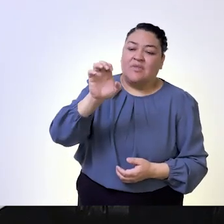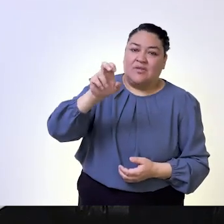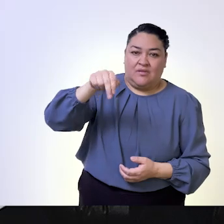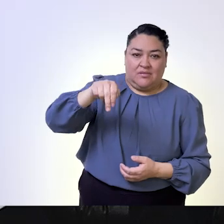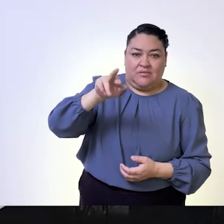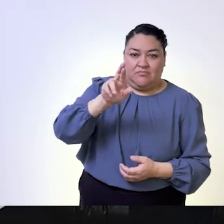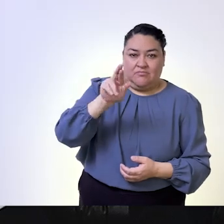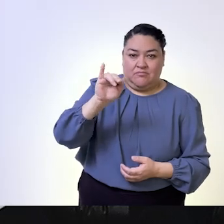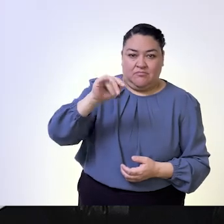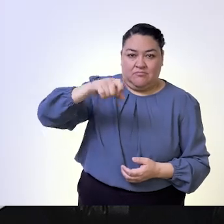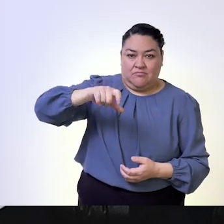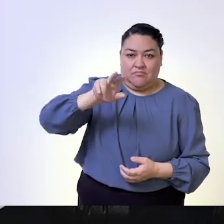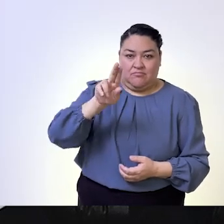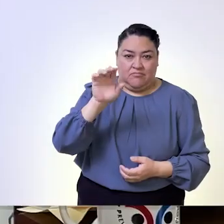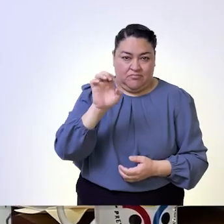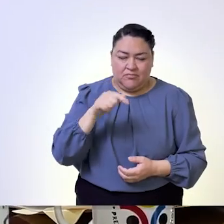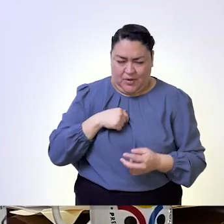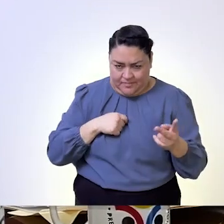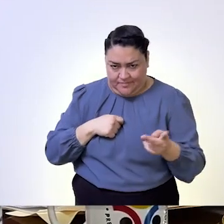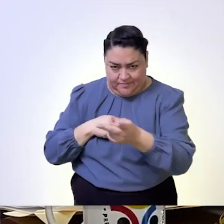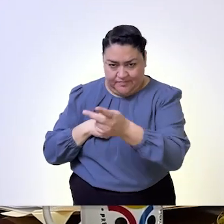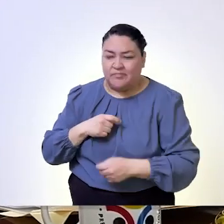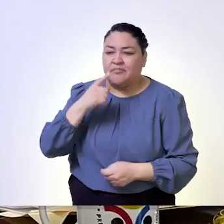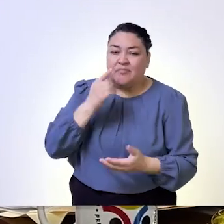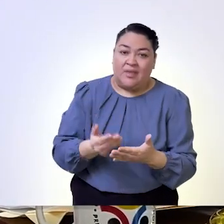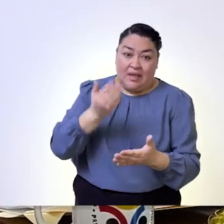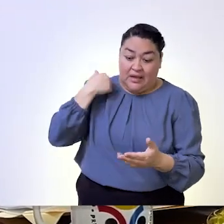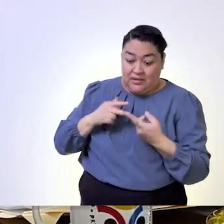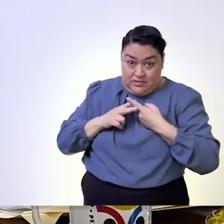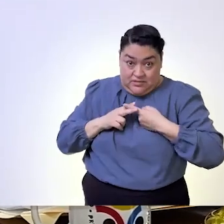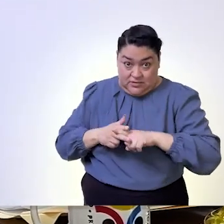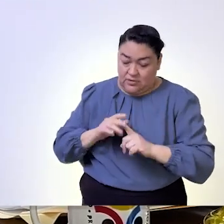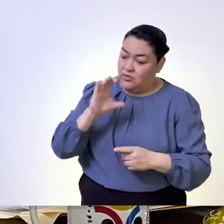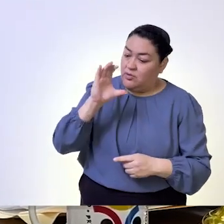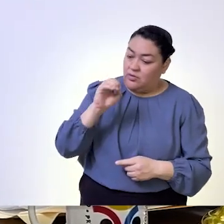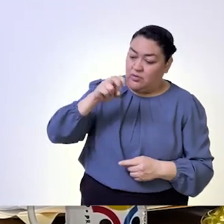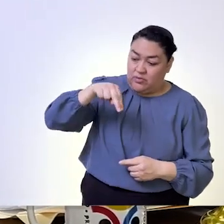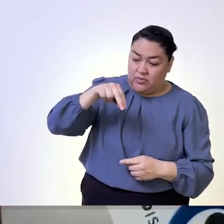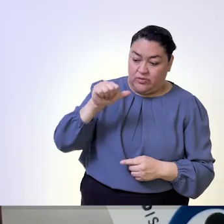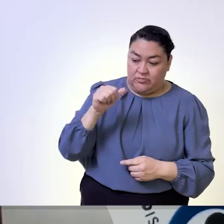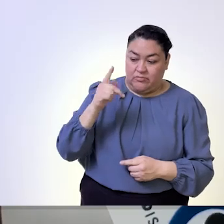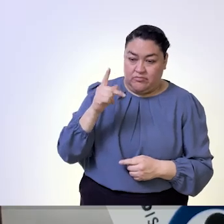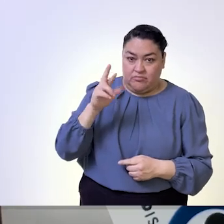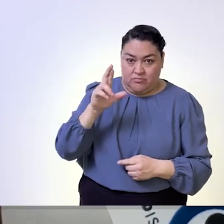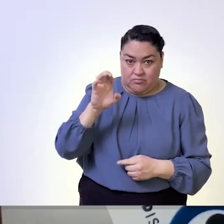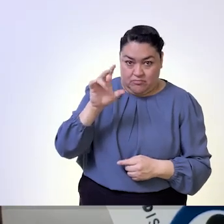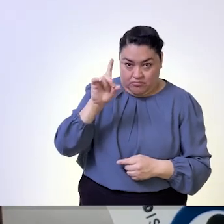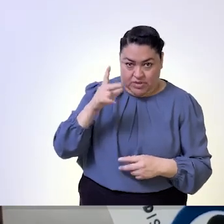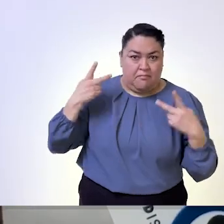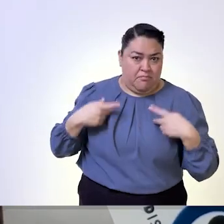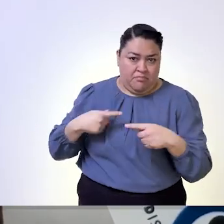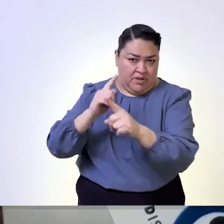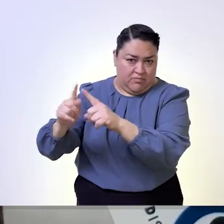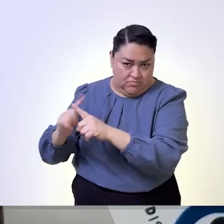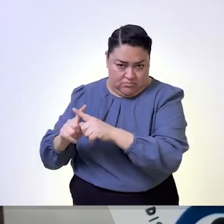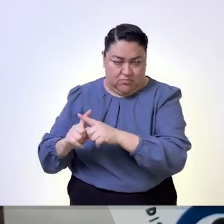de Enrique Ventura. Enrique, te pregunto, a partir de que el CONAPRED se encarga de recibir y de resolver las